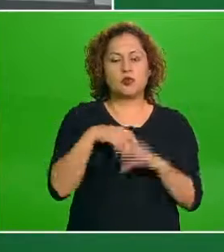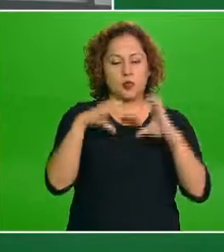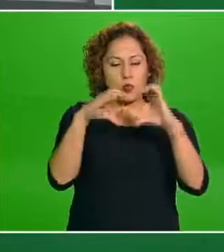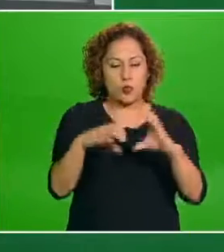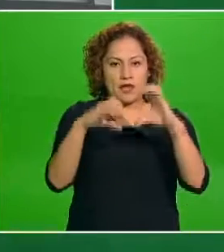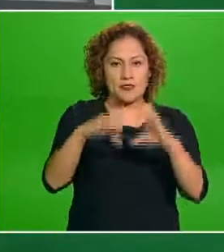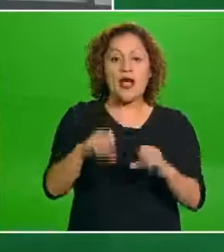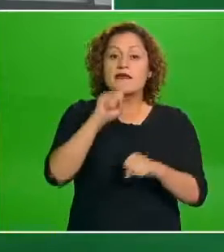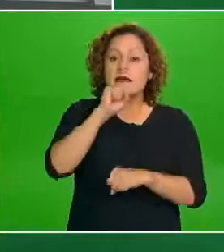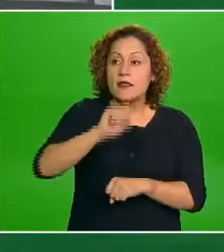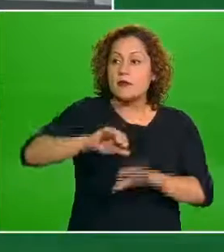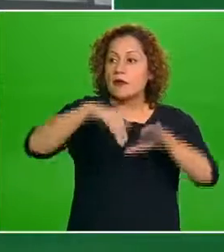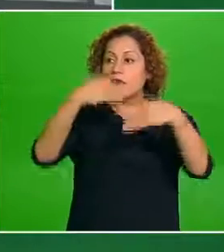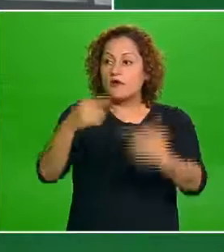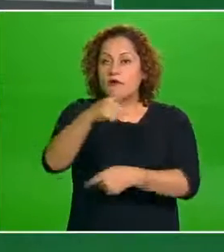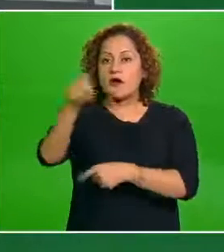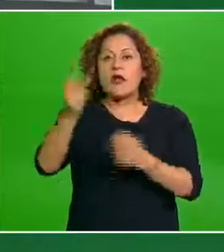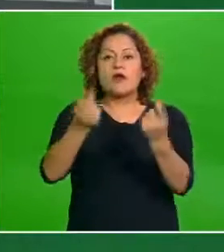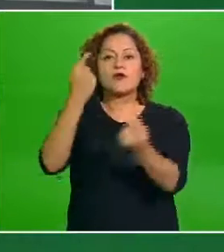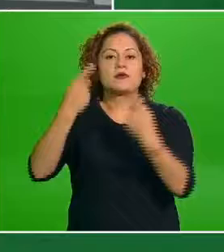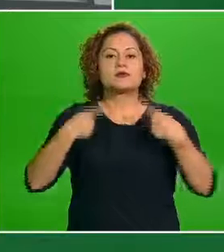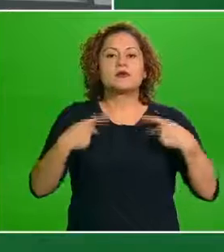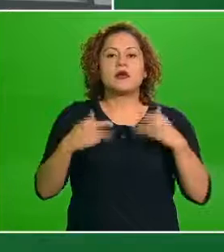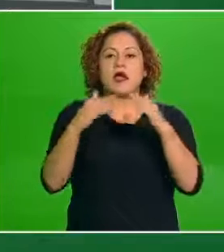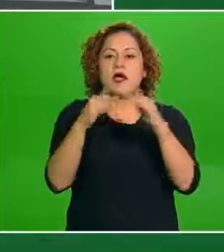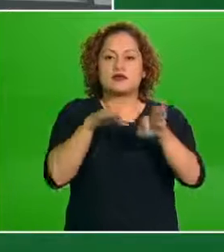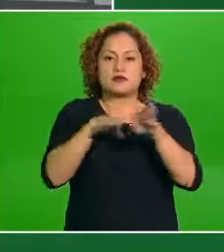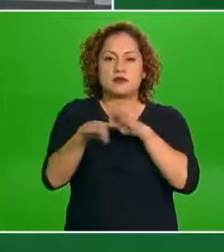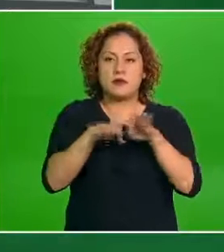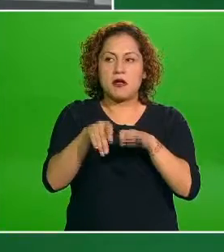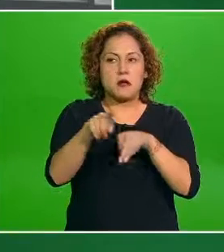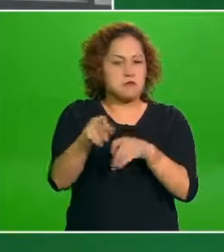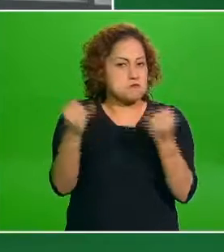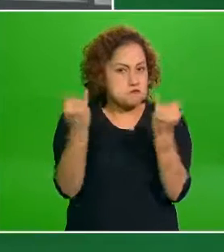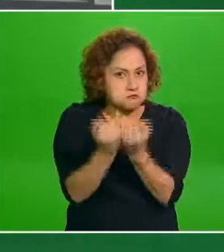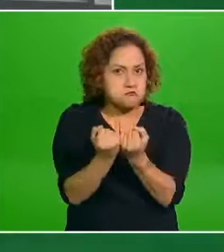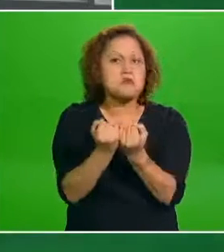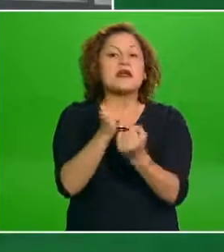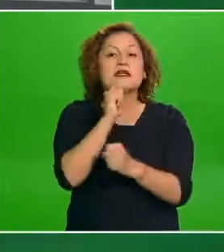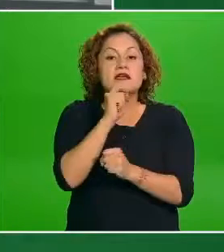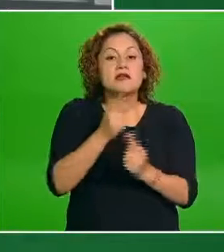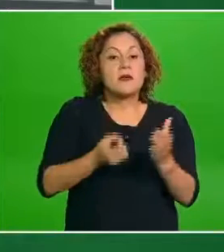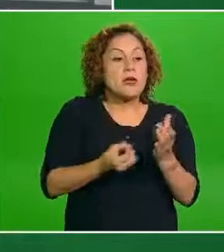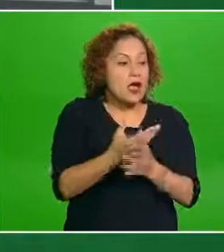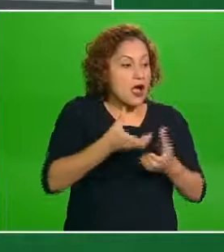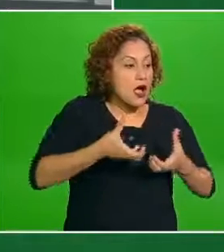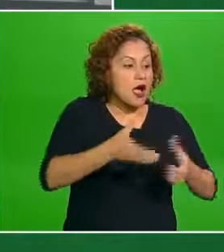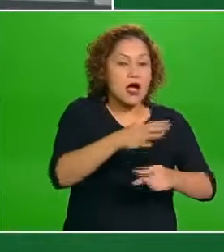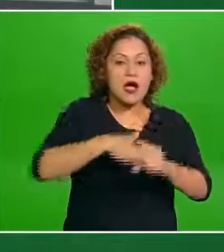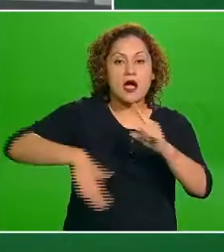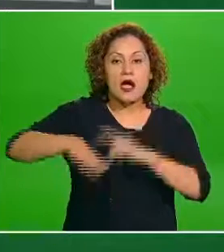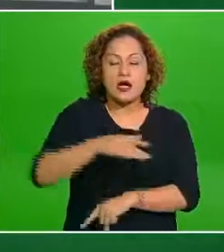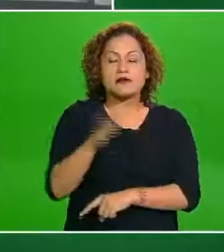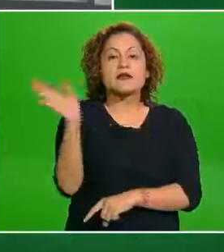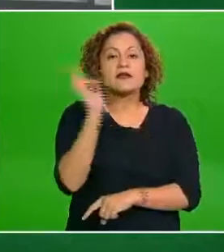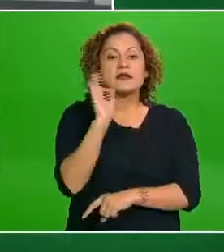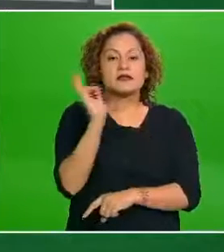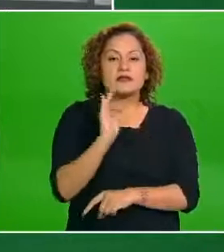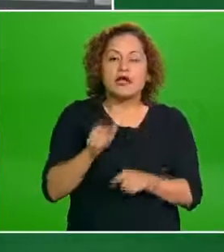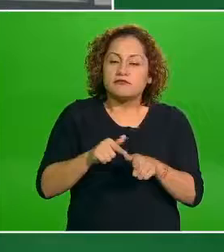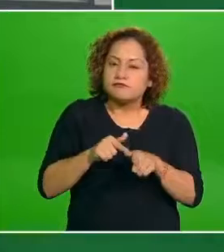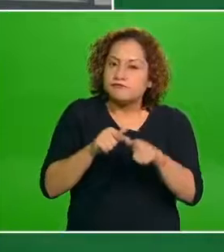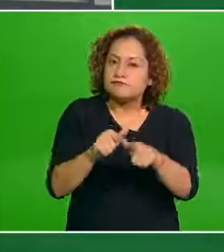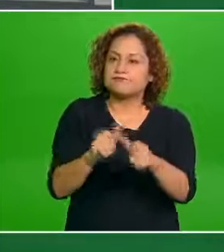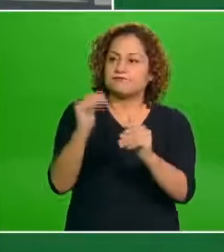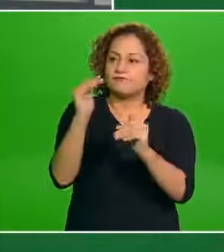están haciendo home office pues desde su casa, ¿no? Y obviamente en los espacios externos, pues este índice de positividad esperaríamos se mantenga como lo tenemos